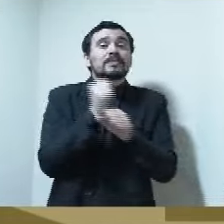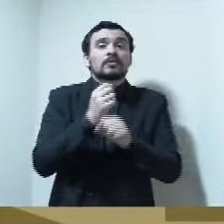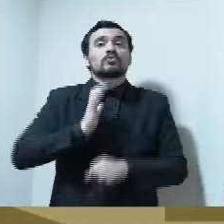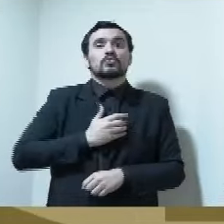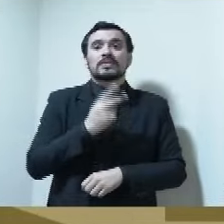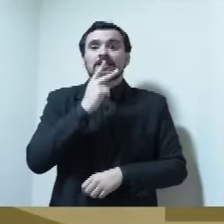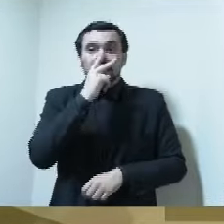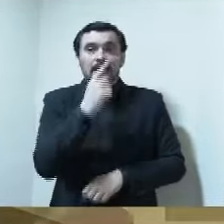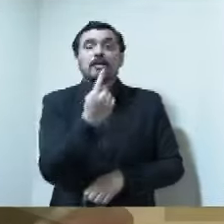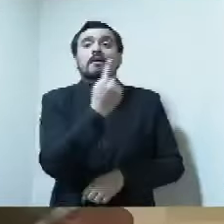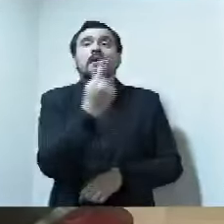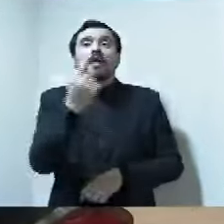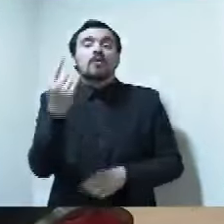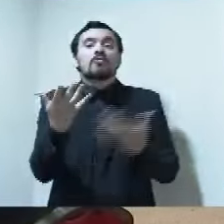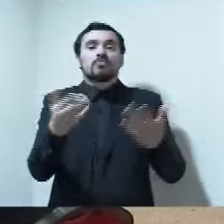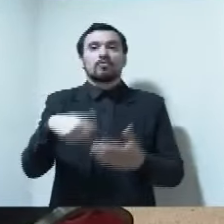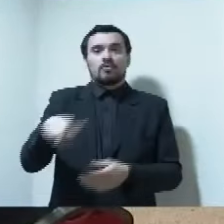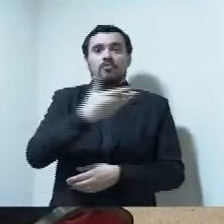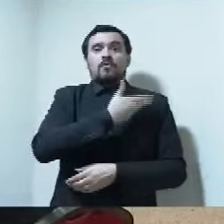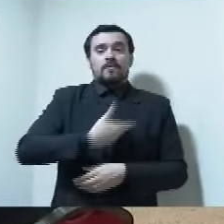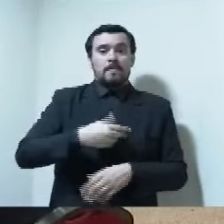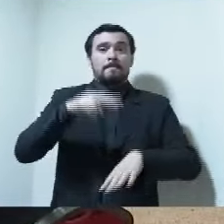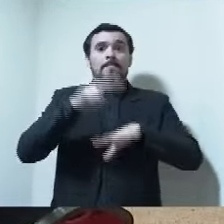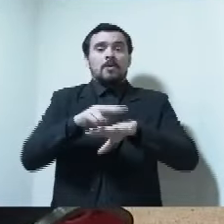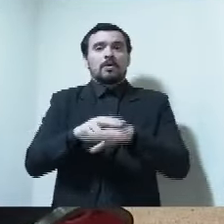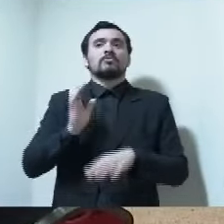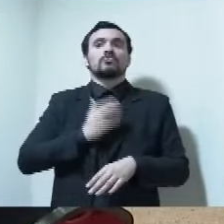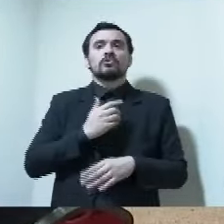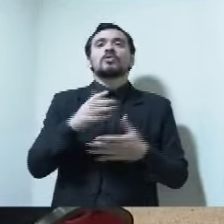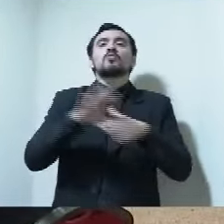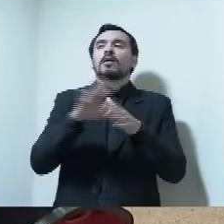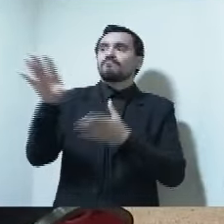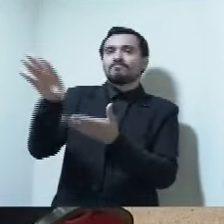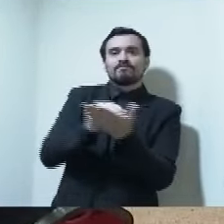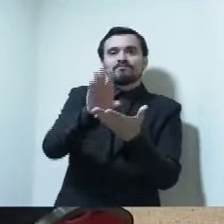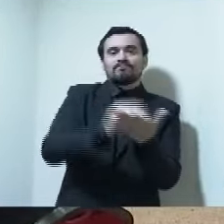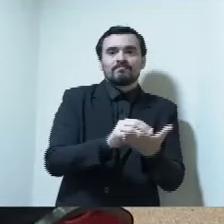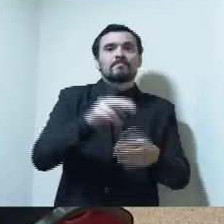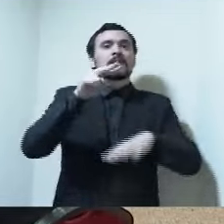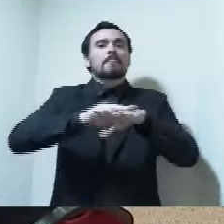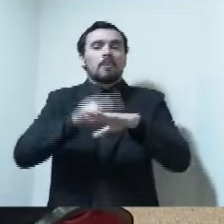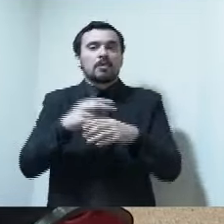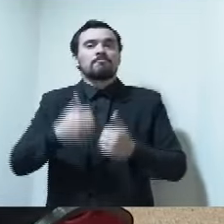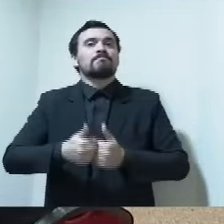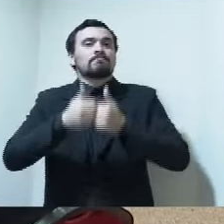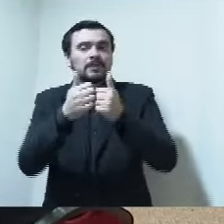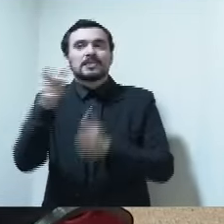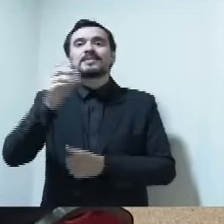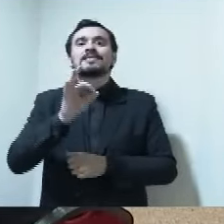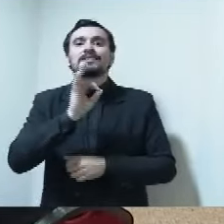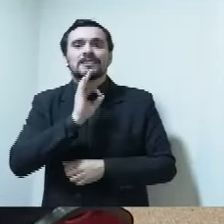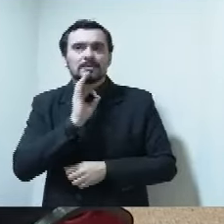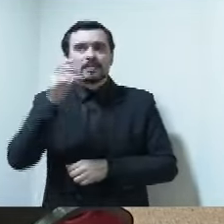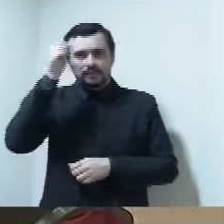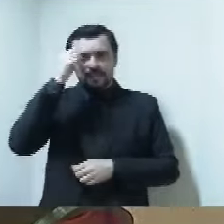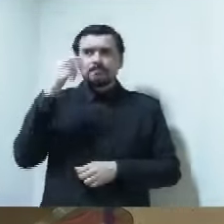dedicar cada uno de los pilares de gobierno a paraguayos que nos inspiran, paraguayos que hacen un país mejor y que simbolizan a esos millones